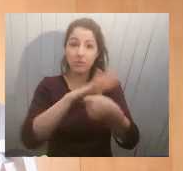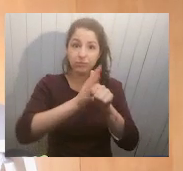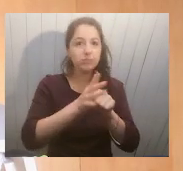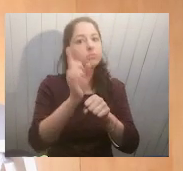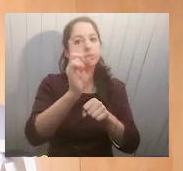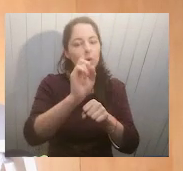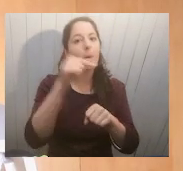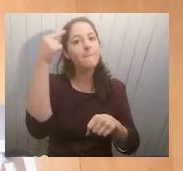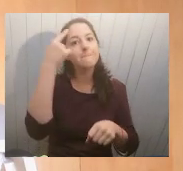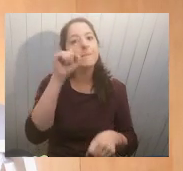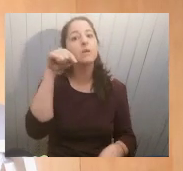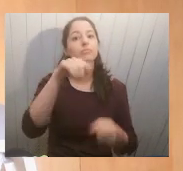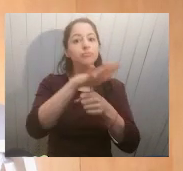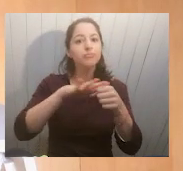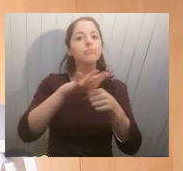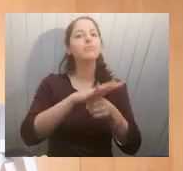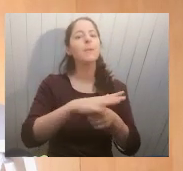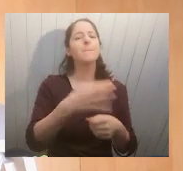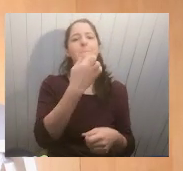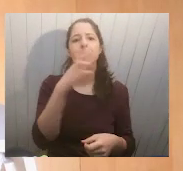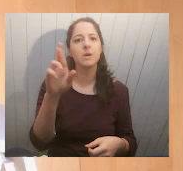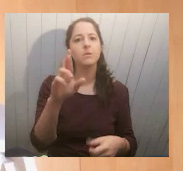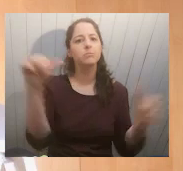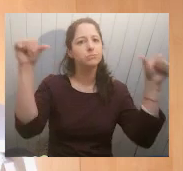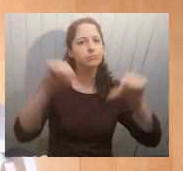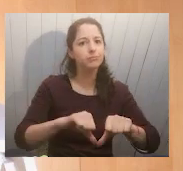pandemia, pero este contexto la revela y agudiza.